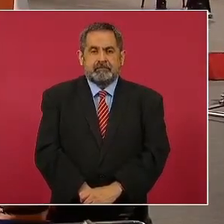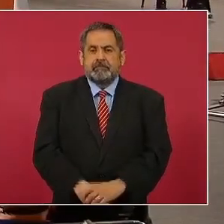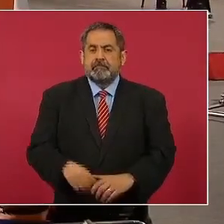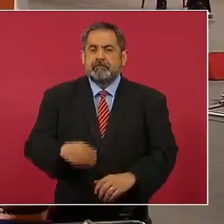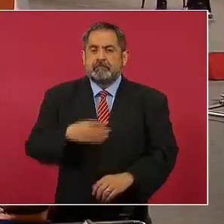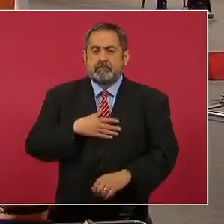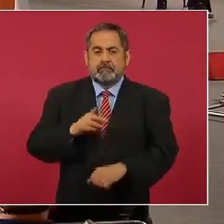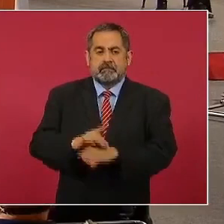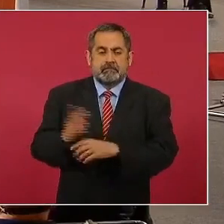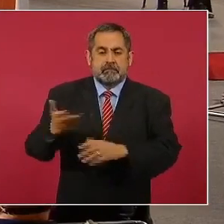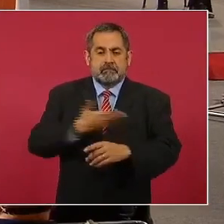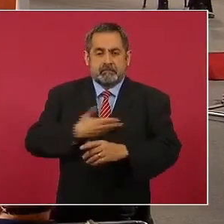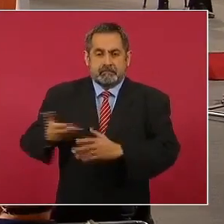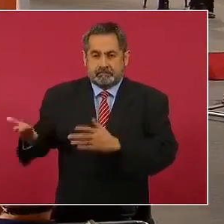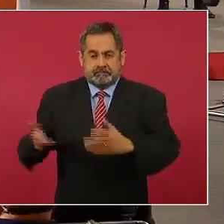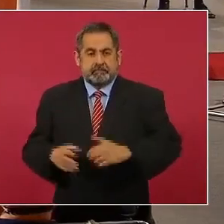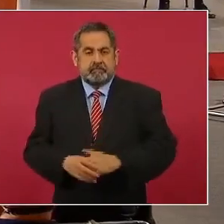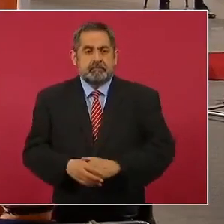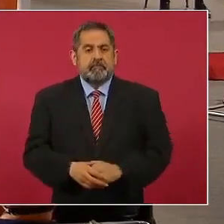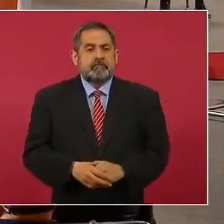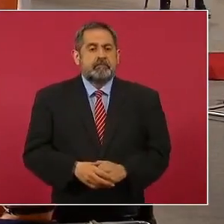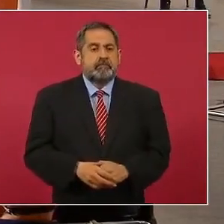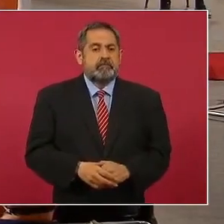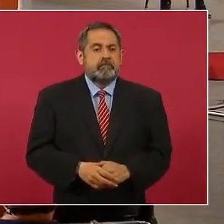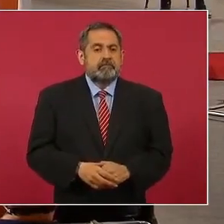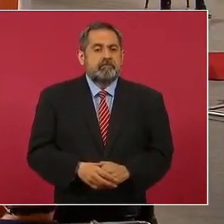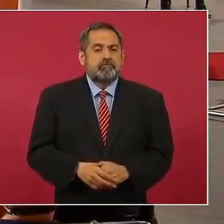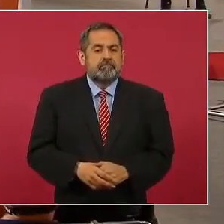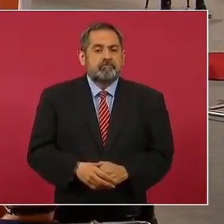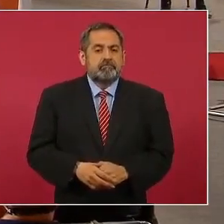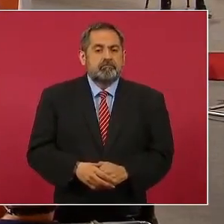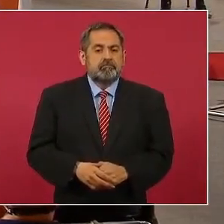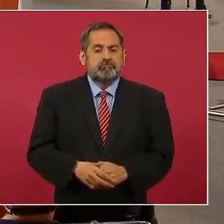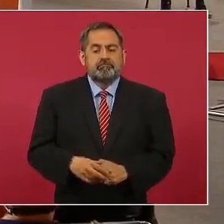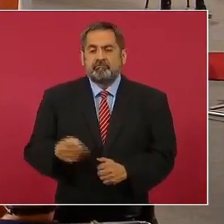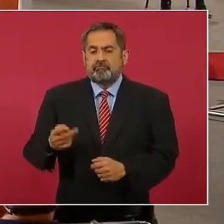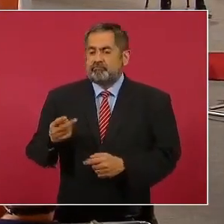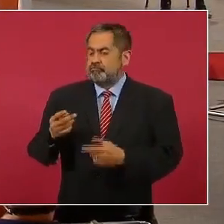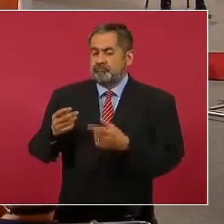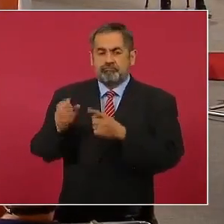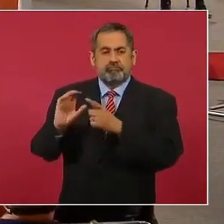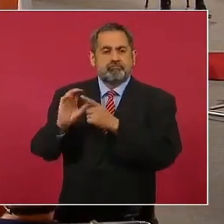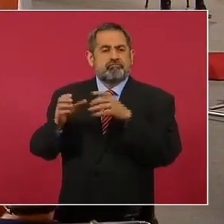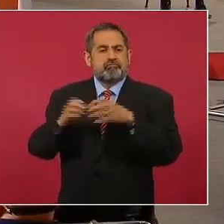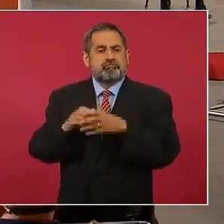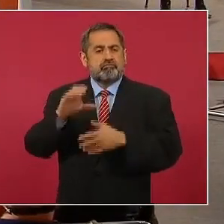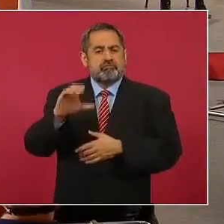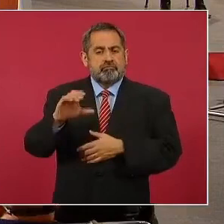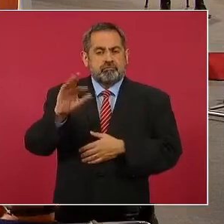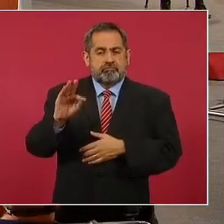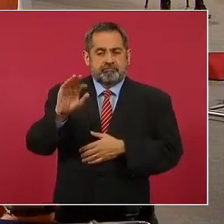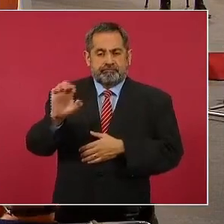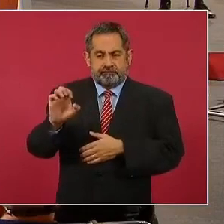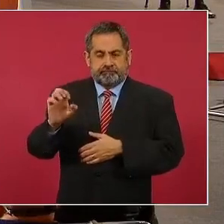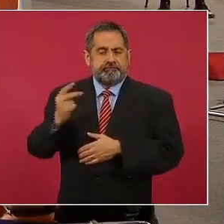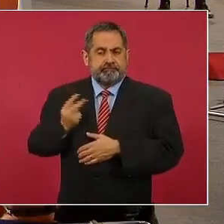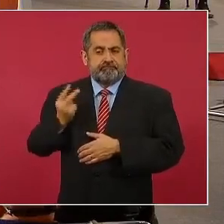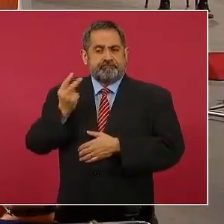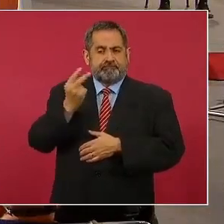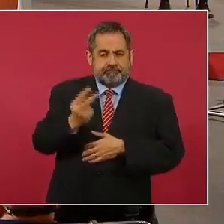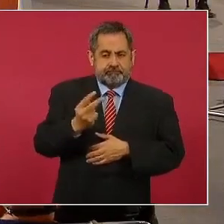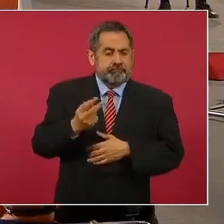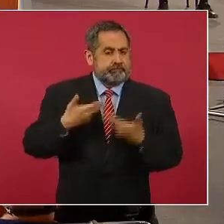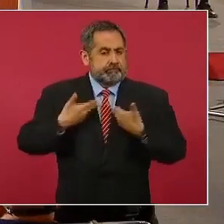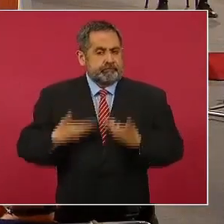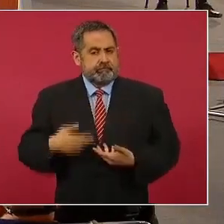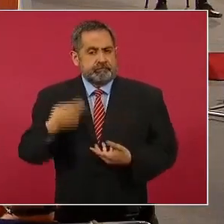Muy buenos días, presidente. Muy buenos días. Estamos aquí como parte de la Comisión Federal de Electricidad. Me